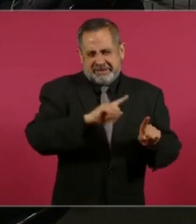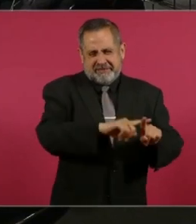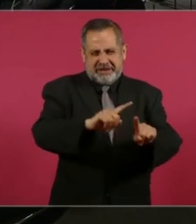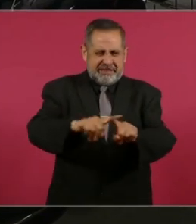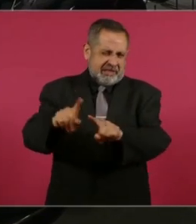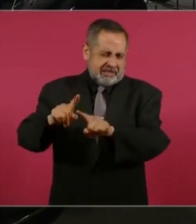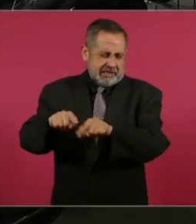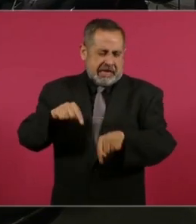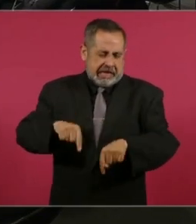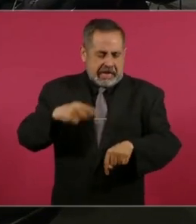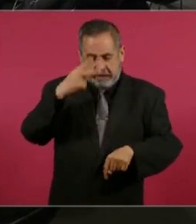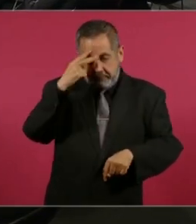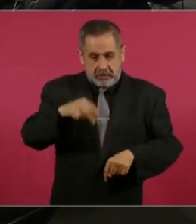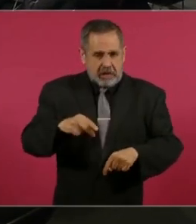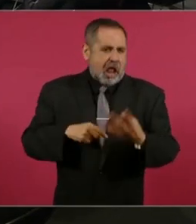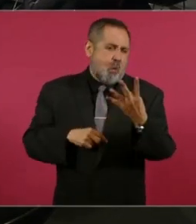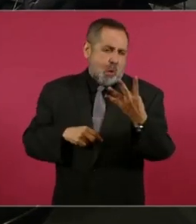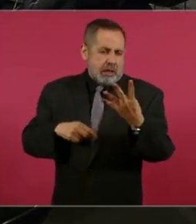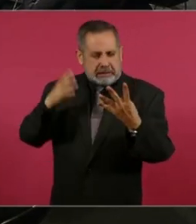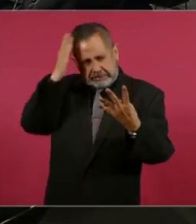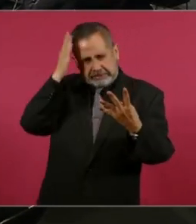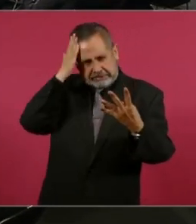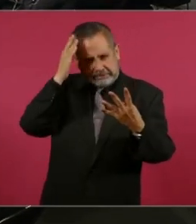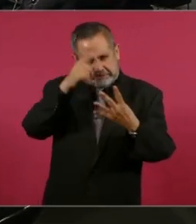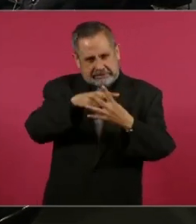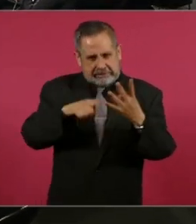en México, las cuatro,